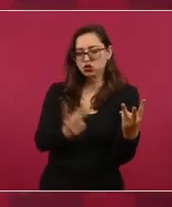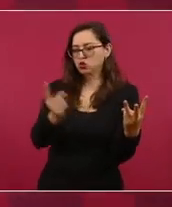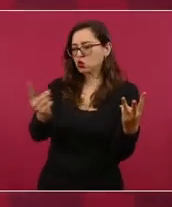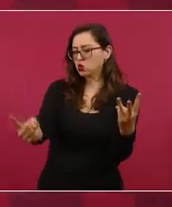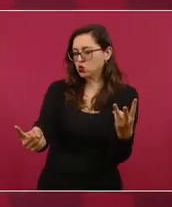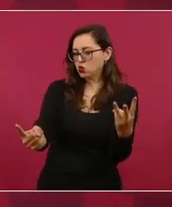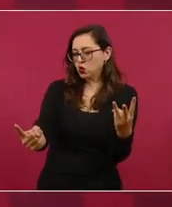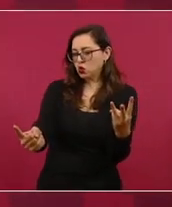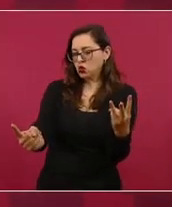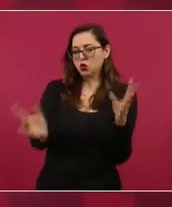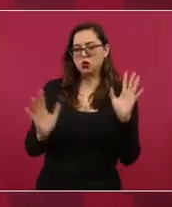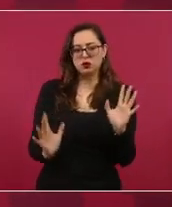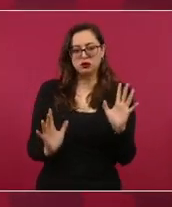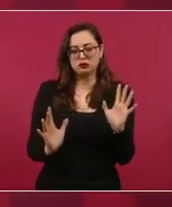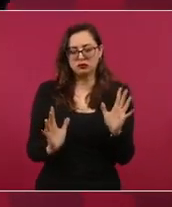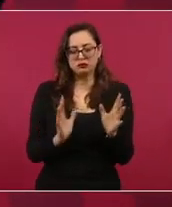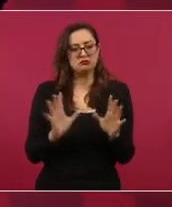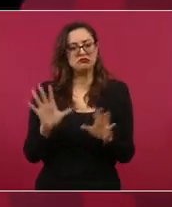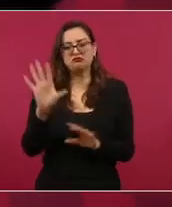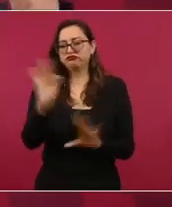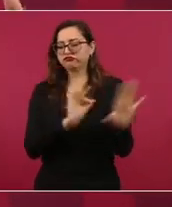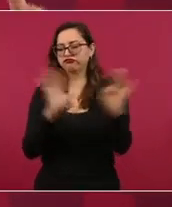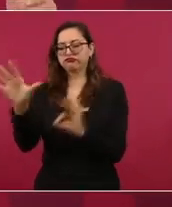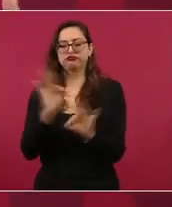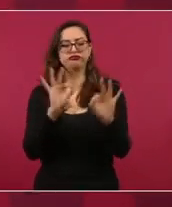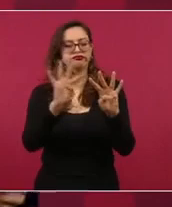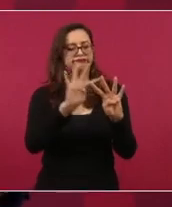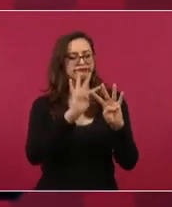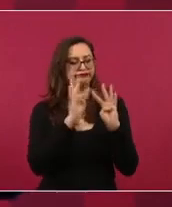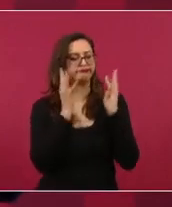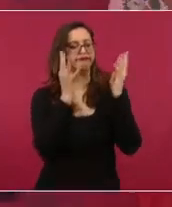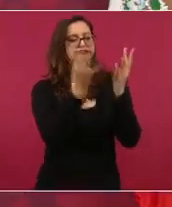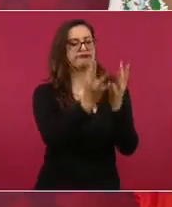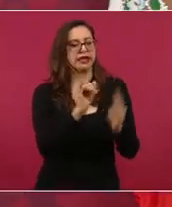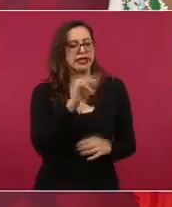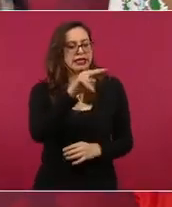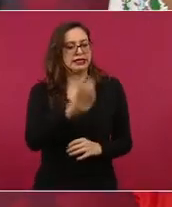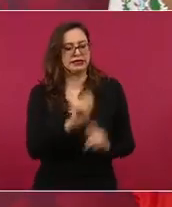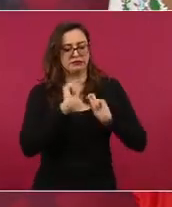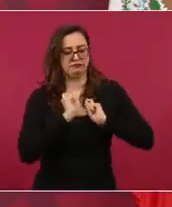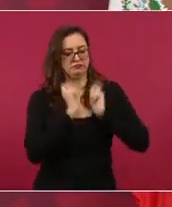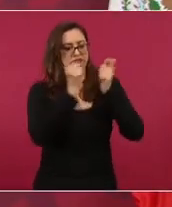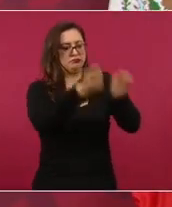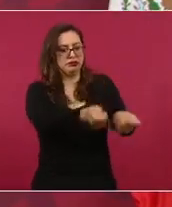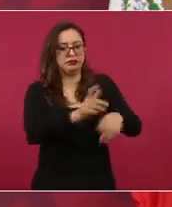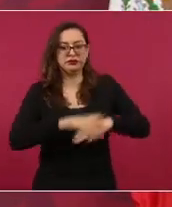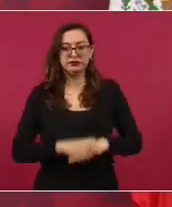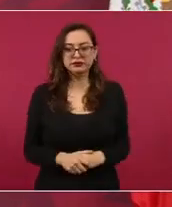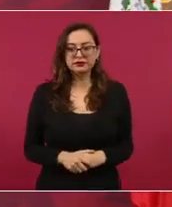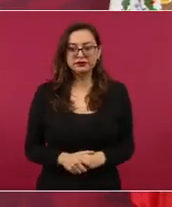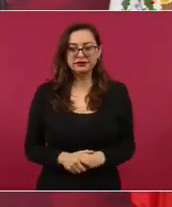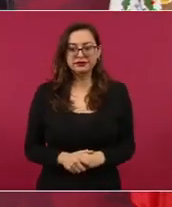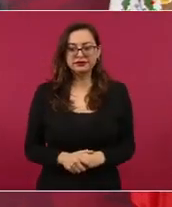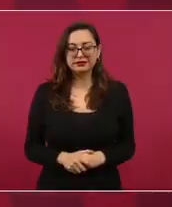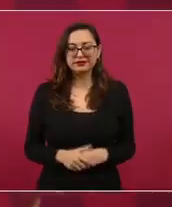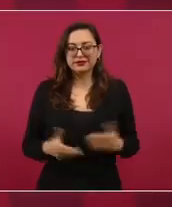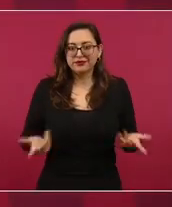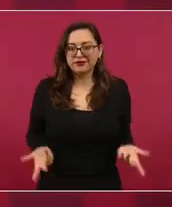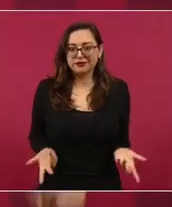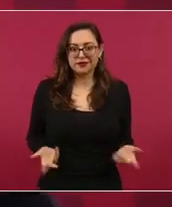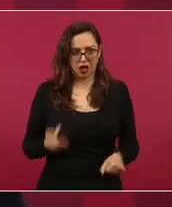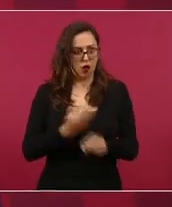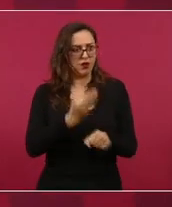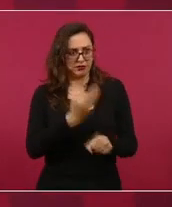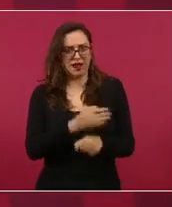uno, para nombrar a los consejeros del INE como los que están